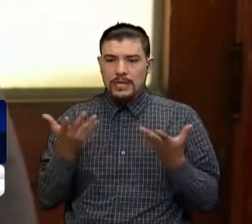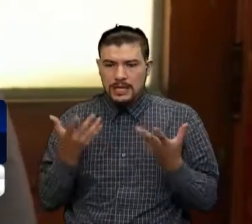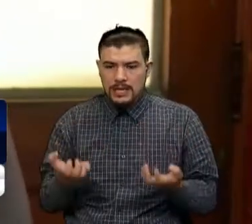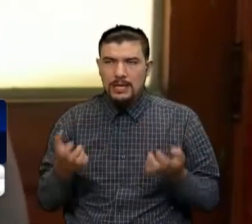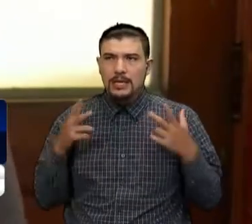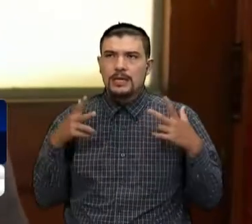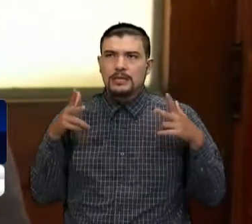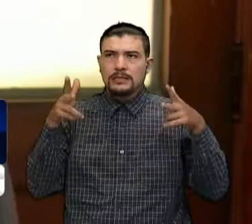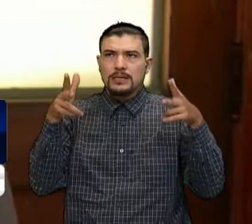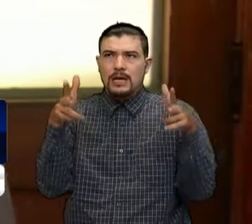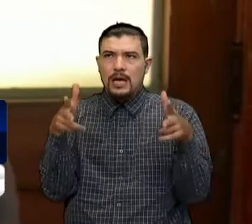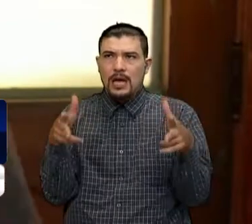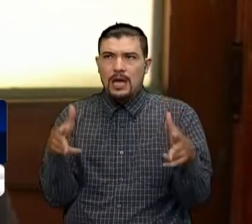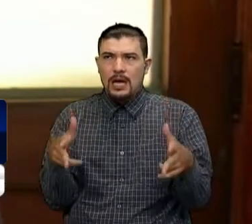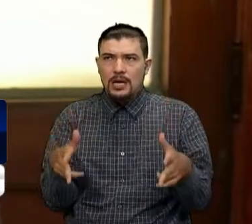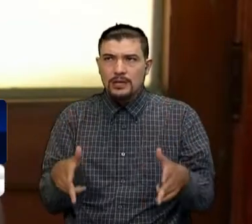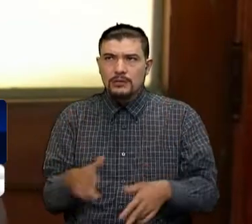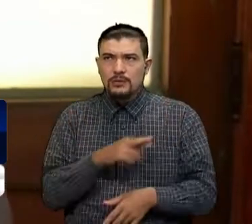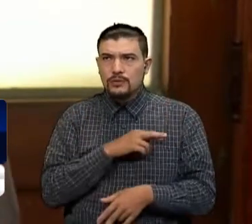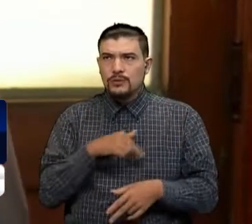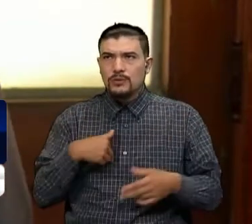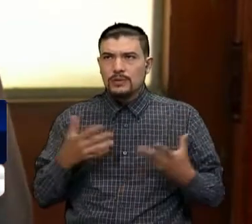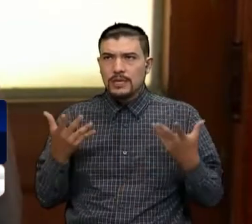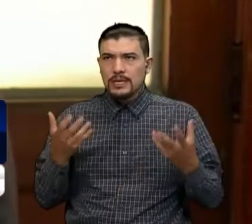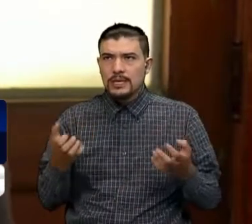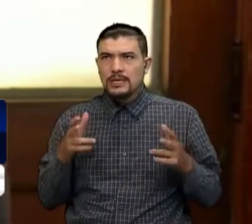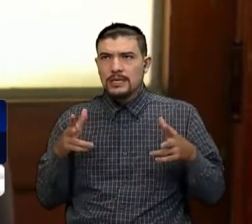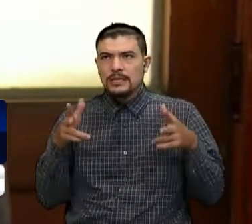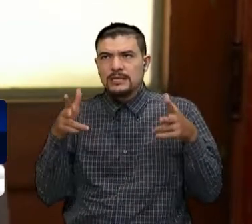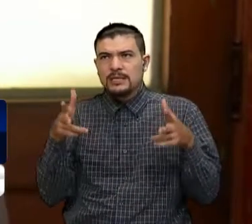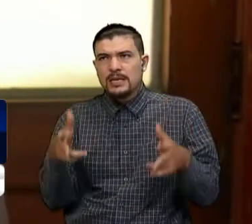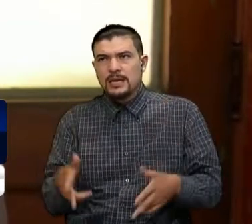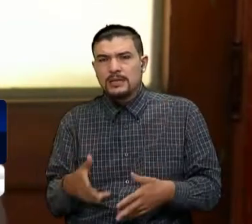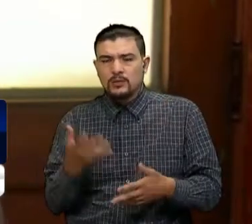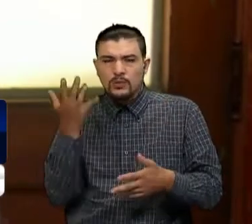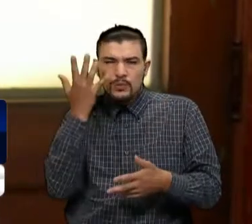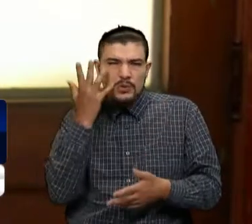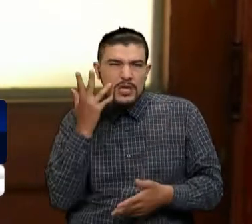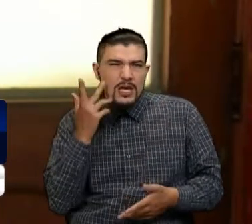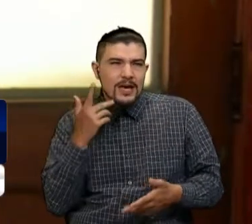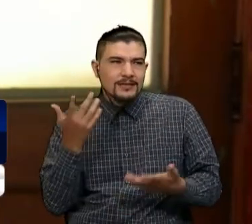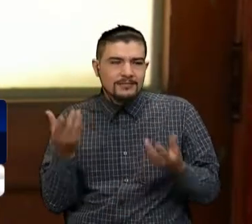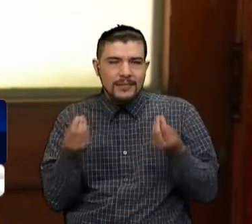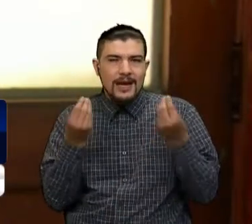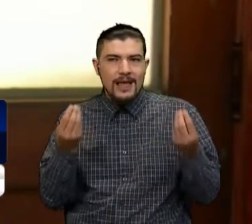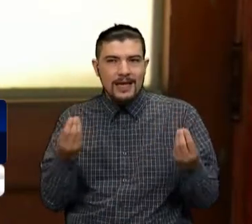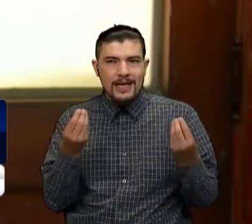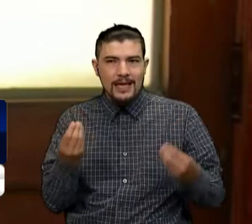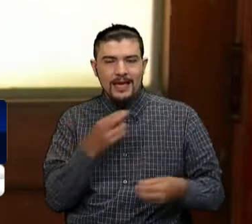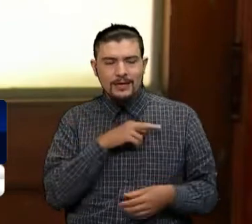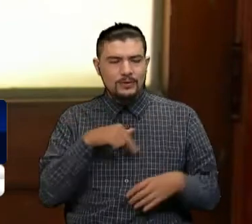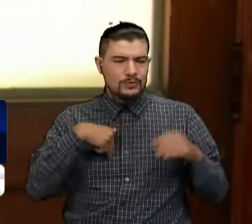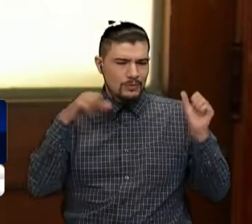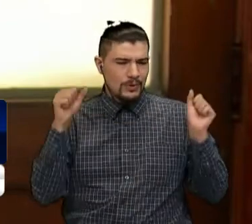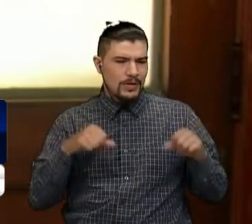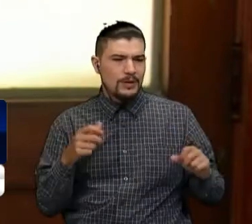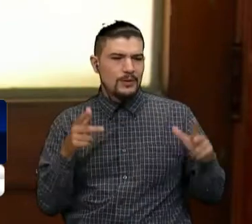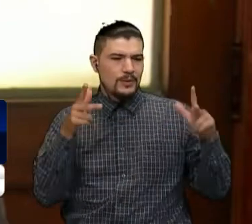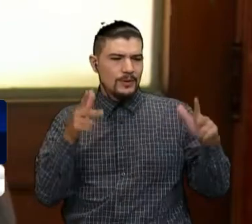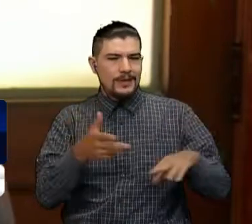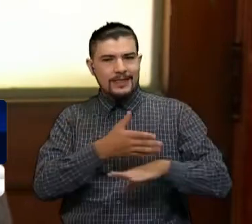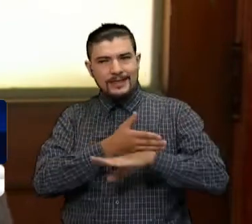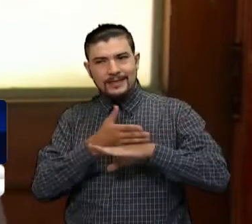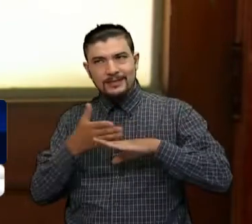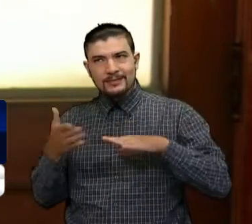unos días de descanso unos días para relajarnos y después finalmente